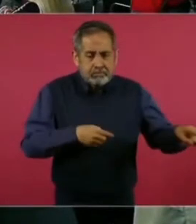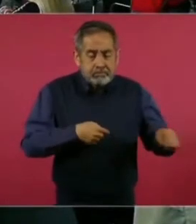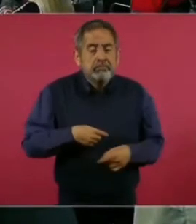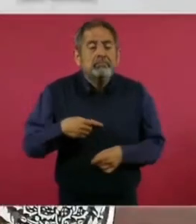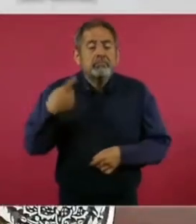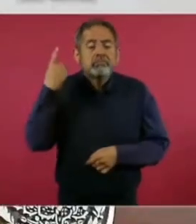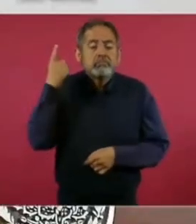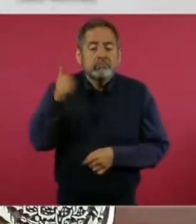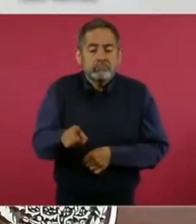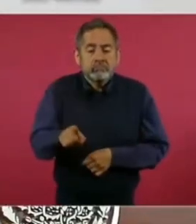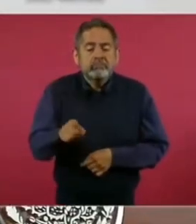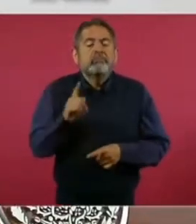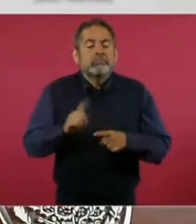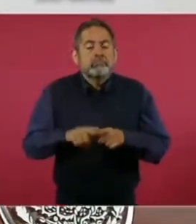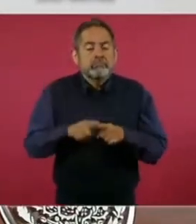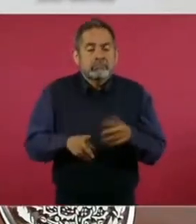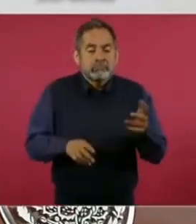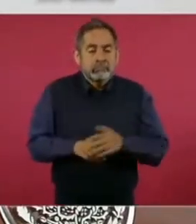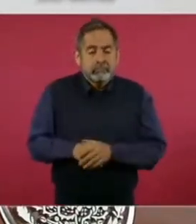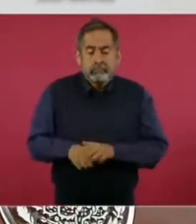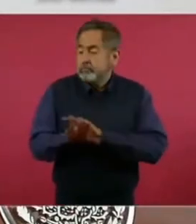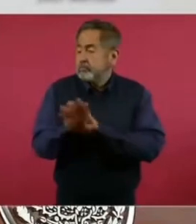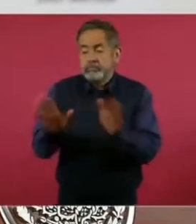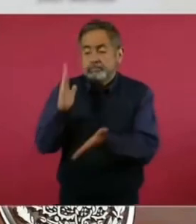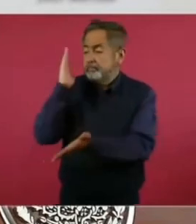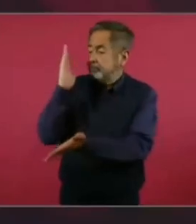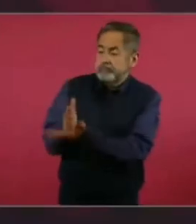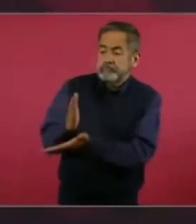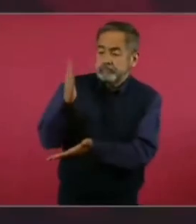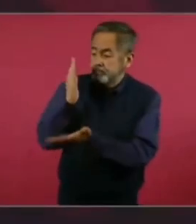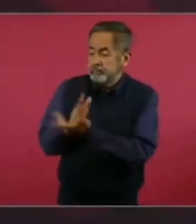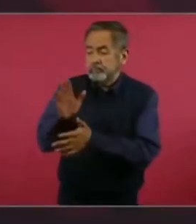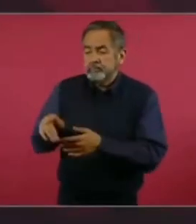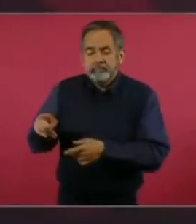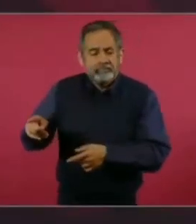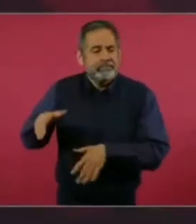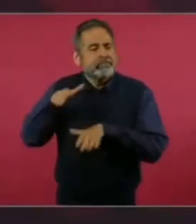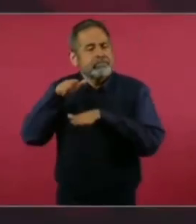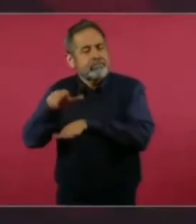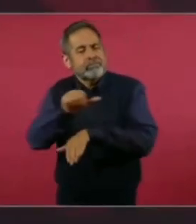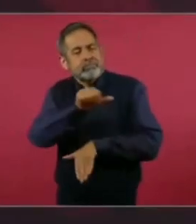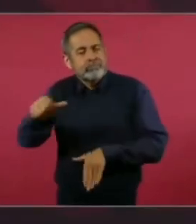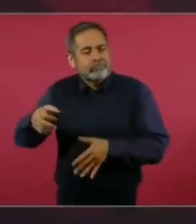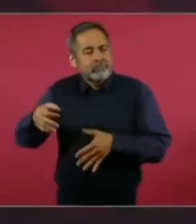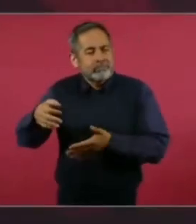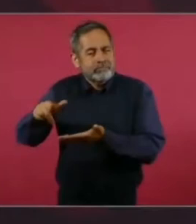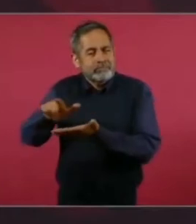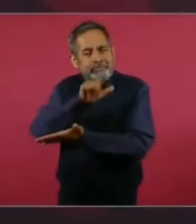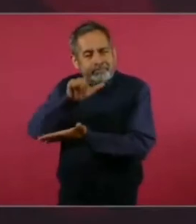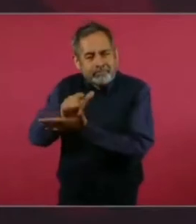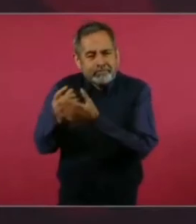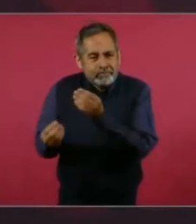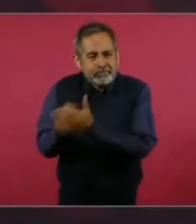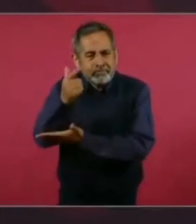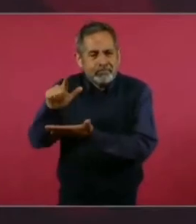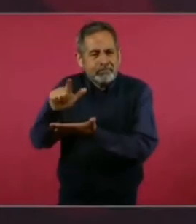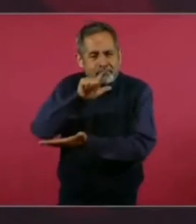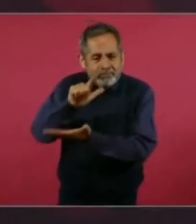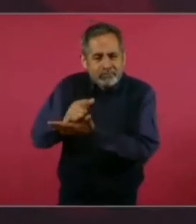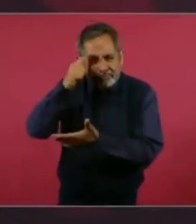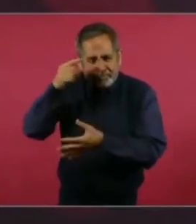ordenan que se detenga todo el proceso de reforma